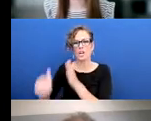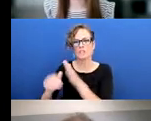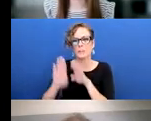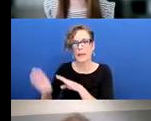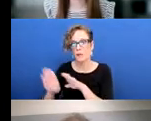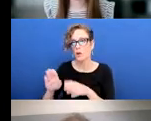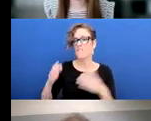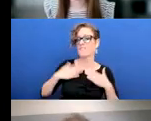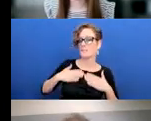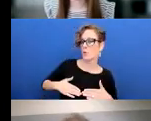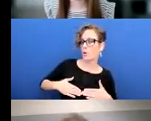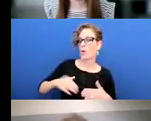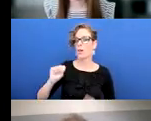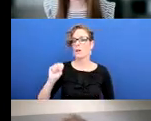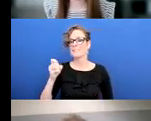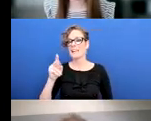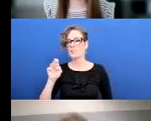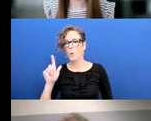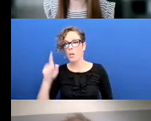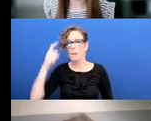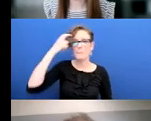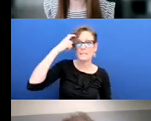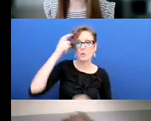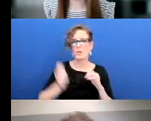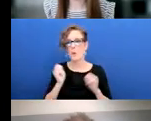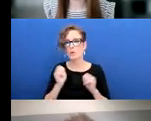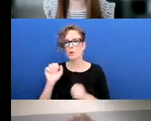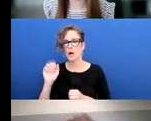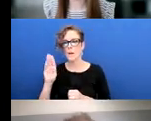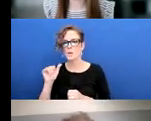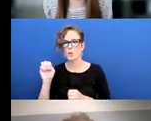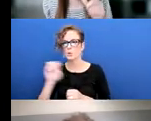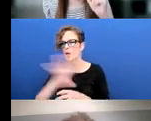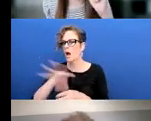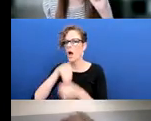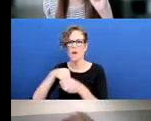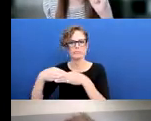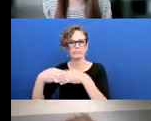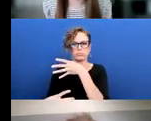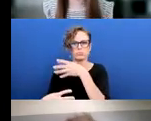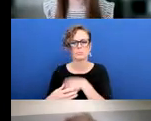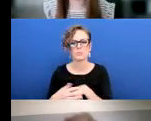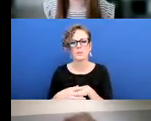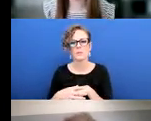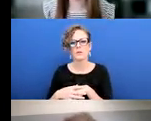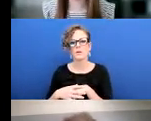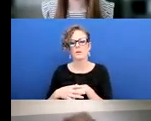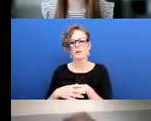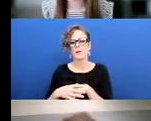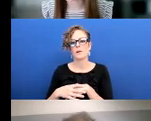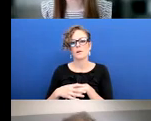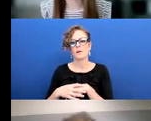conducta que incluye abuso emocional, físico, sexual,